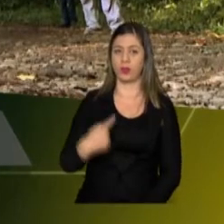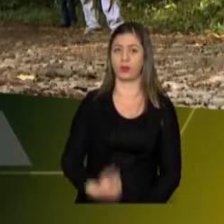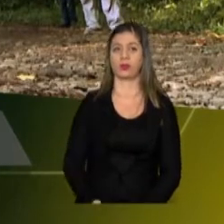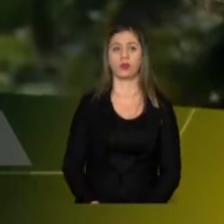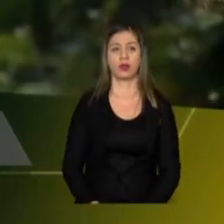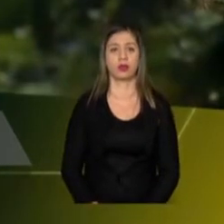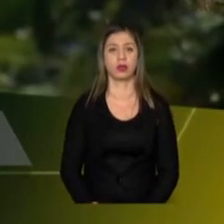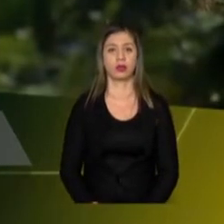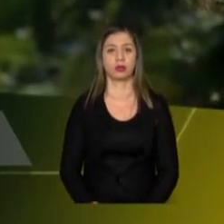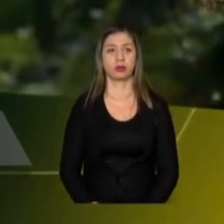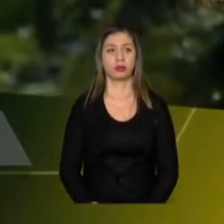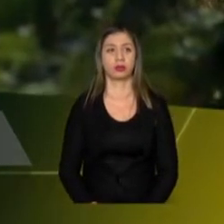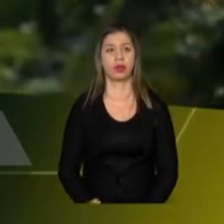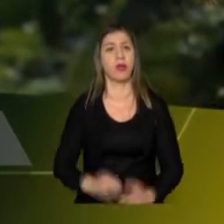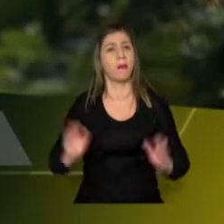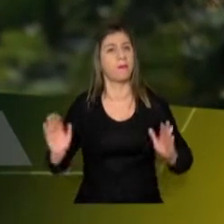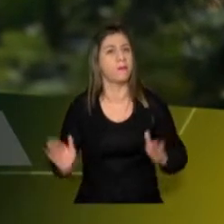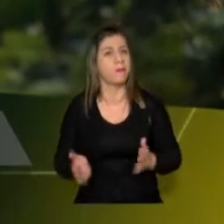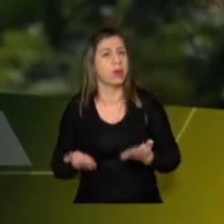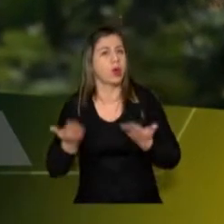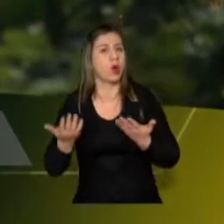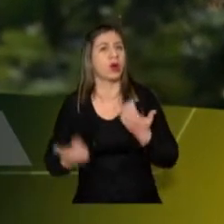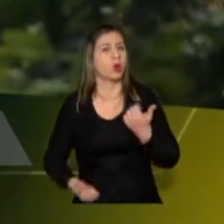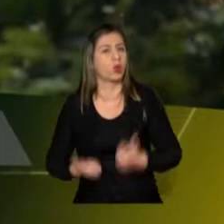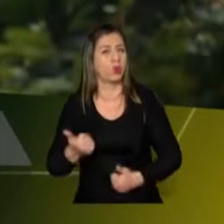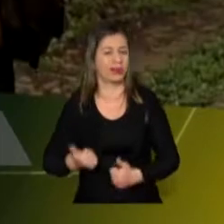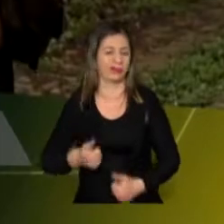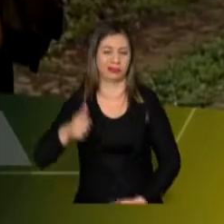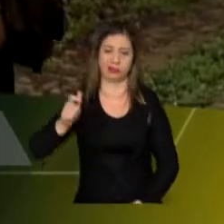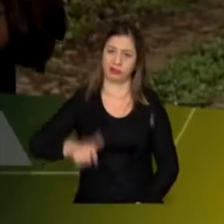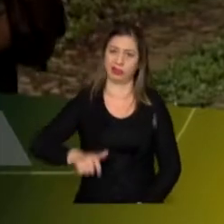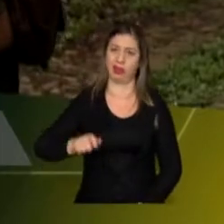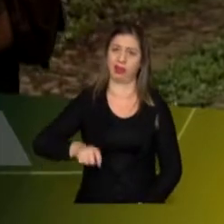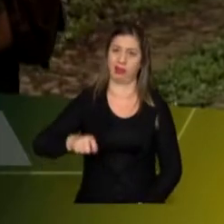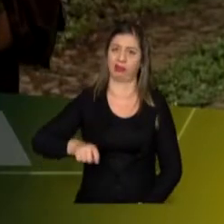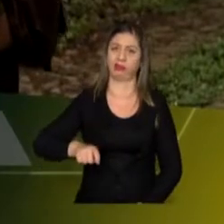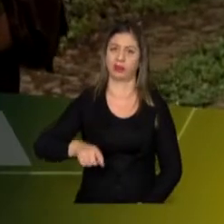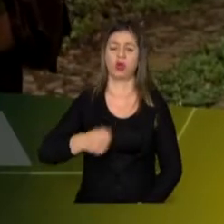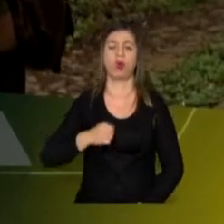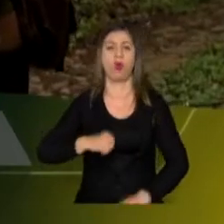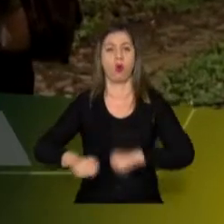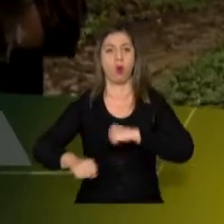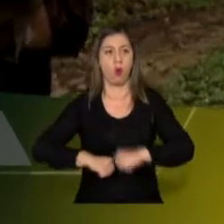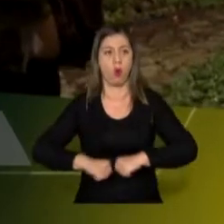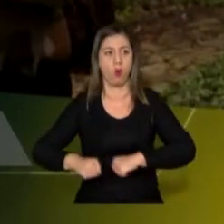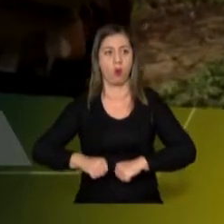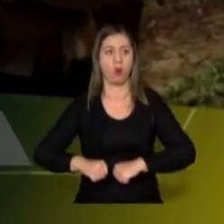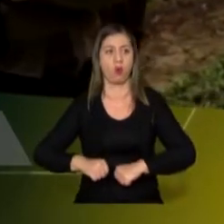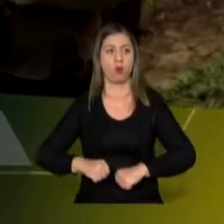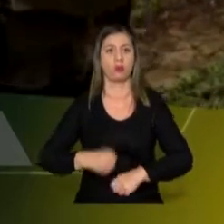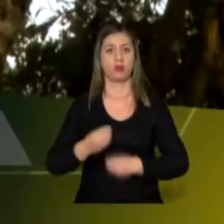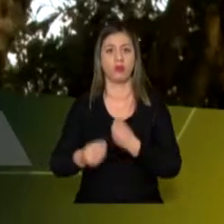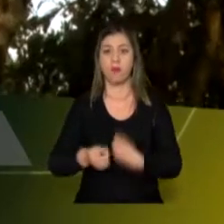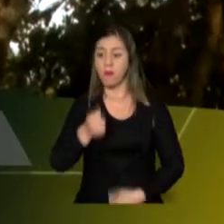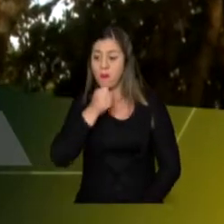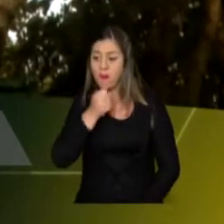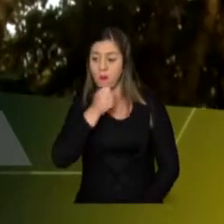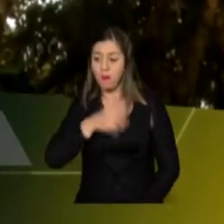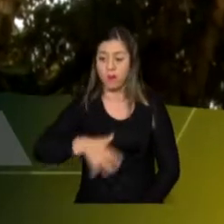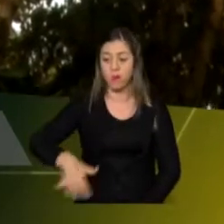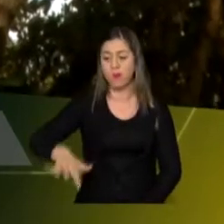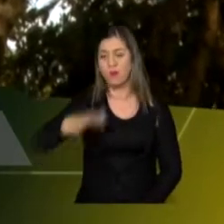Wilson, de las cosas que hay que hacer mejor, pues tenemos que ver seriamente el tema de la producción, el uso del agua,